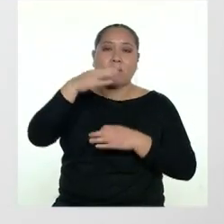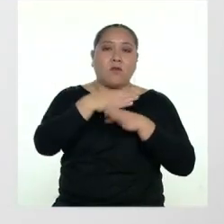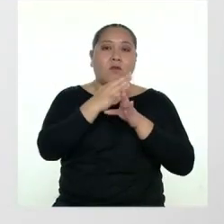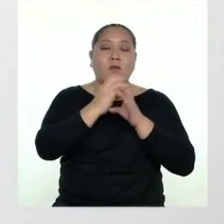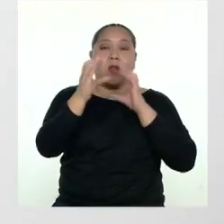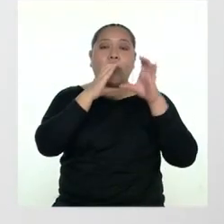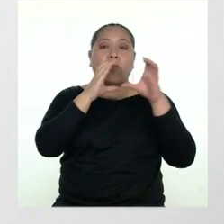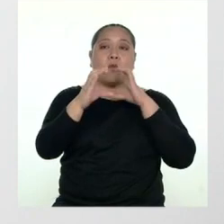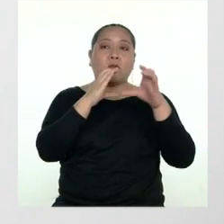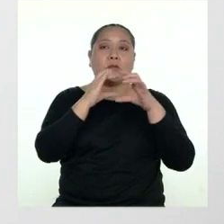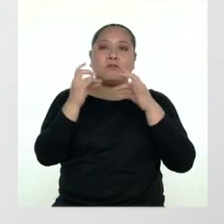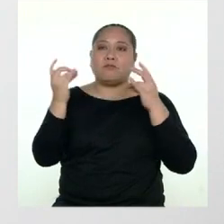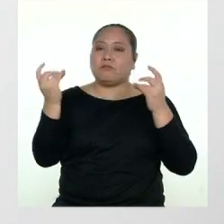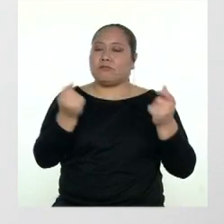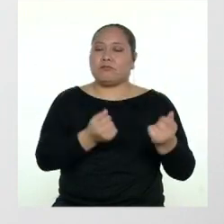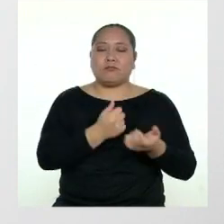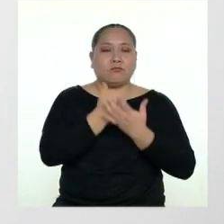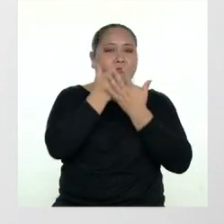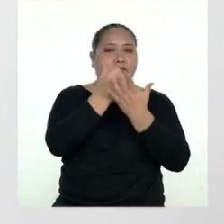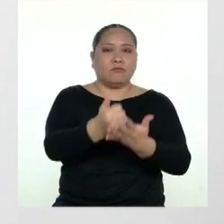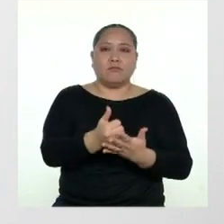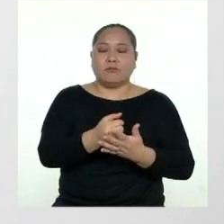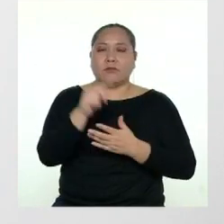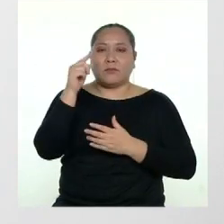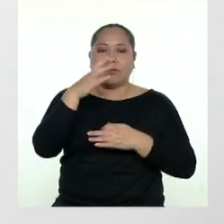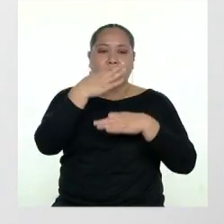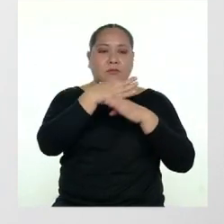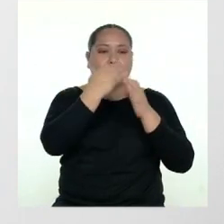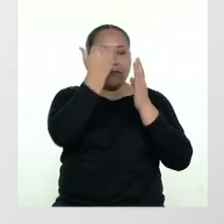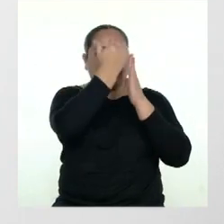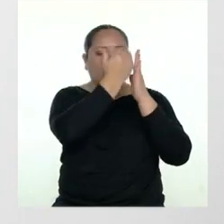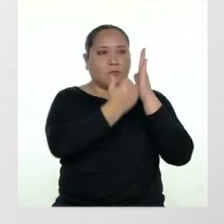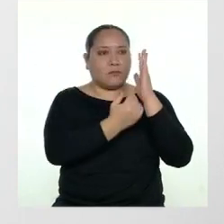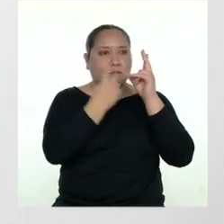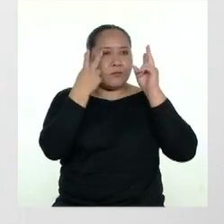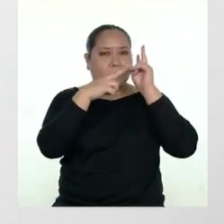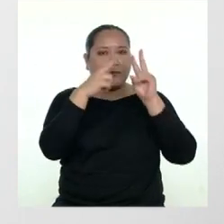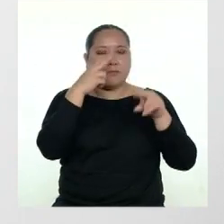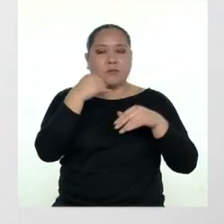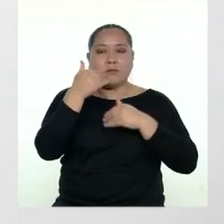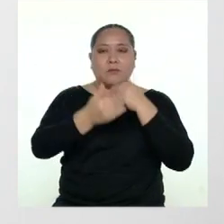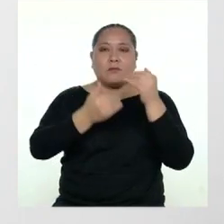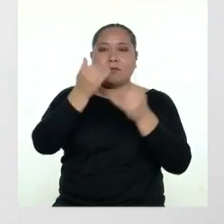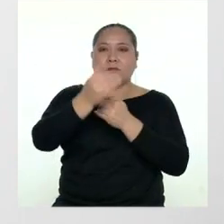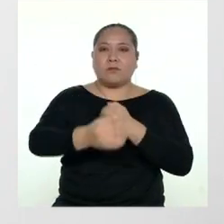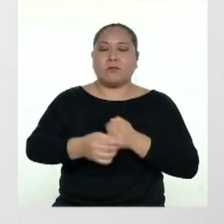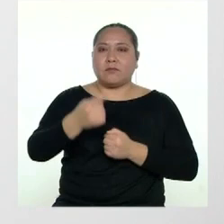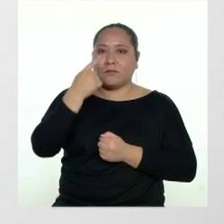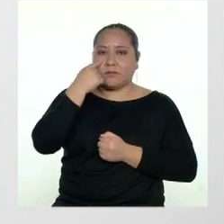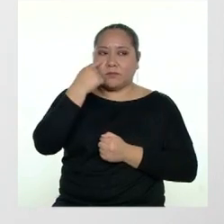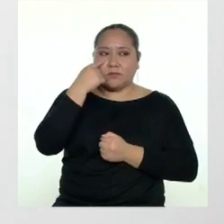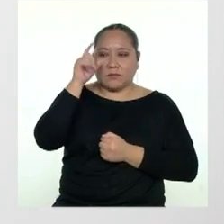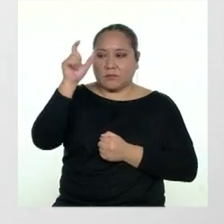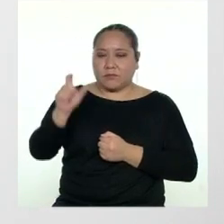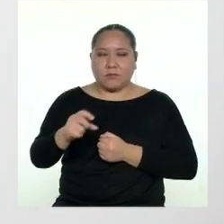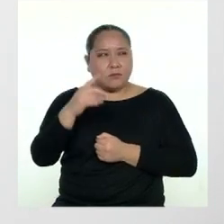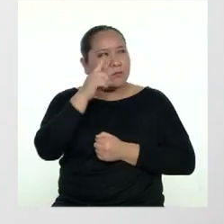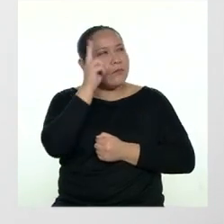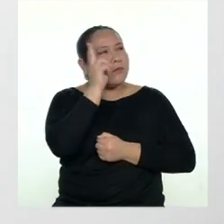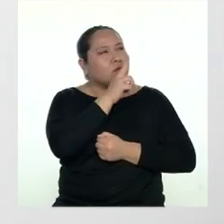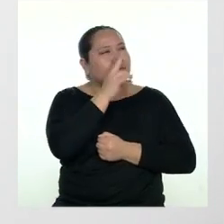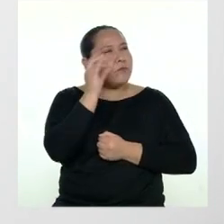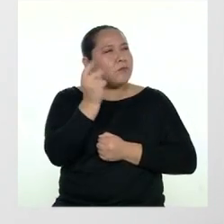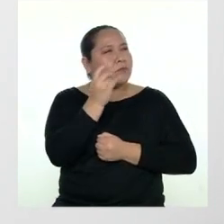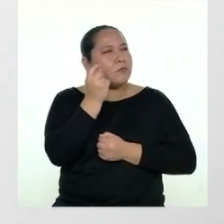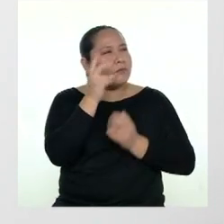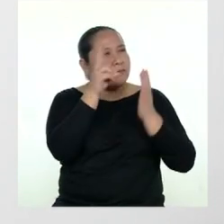comunicación increíblemente útiles, ya que al tener un formato visual es procesada por el ojo humano rápidamente. Es decir,